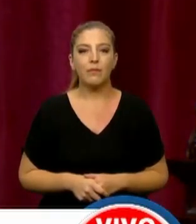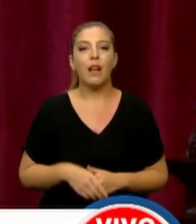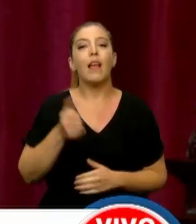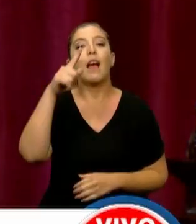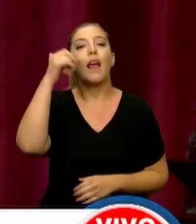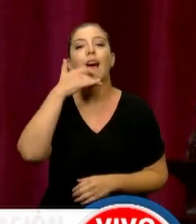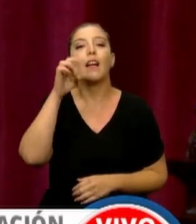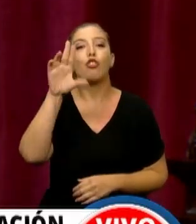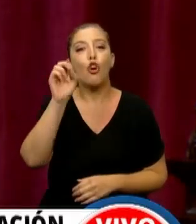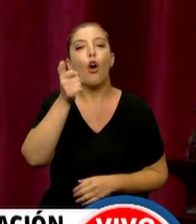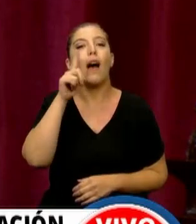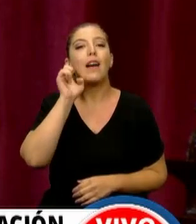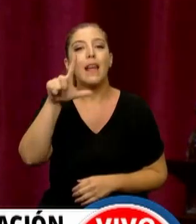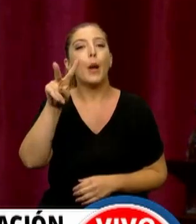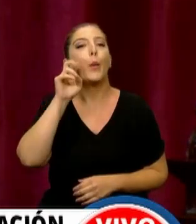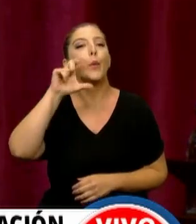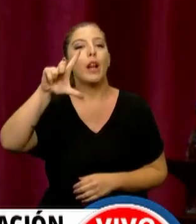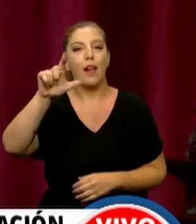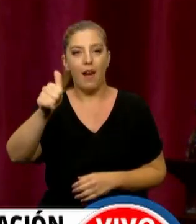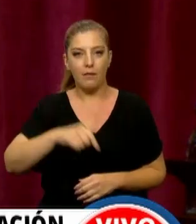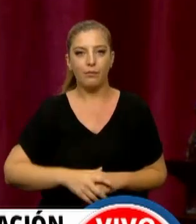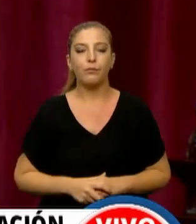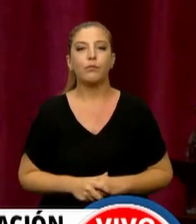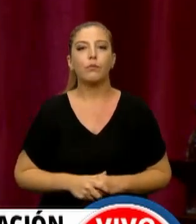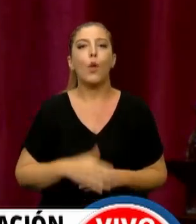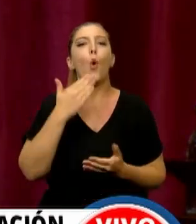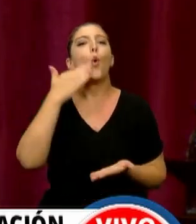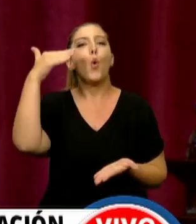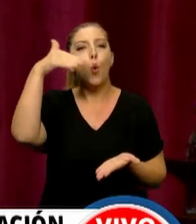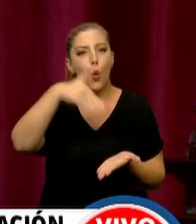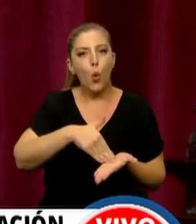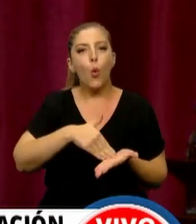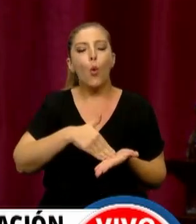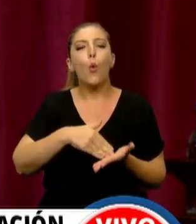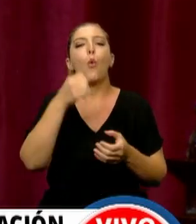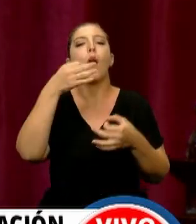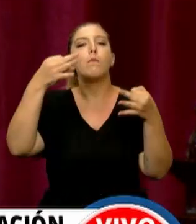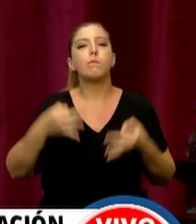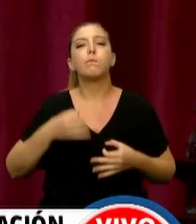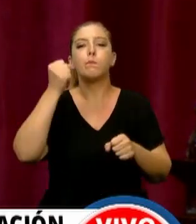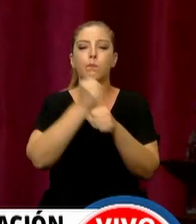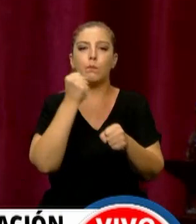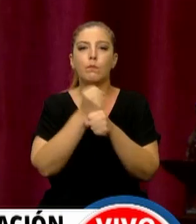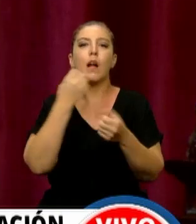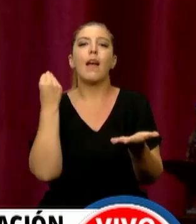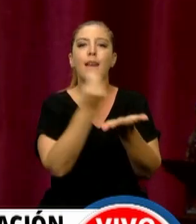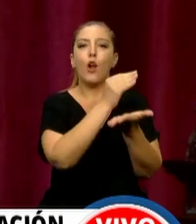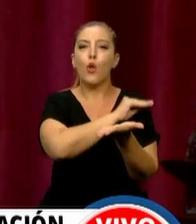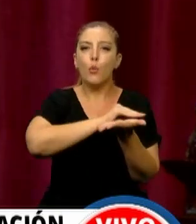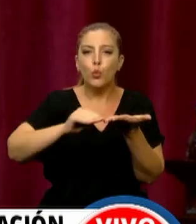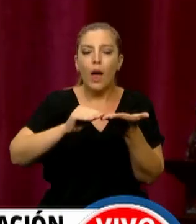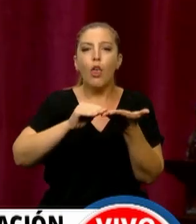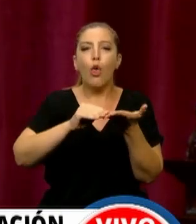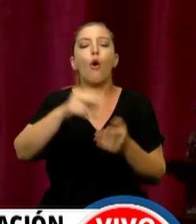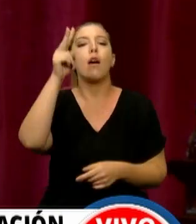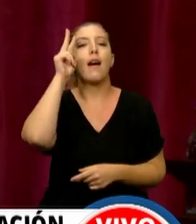Alejandro Ariel Vilca, juráis desempeñar fielmente el cargo de diputado y obrar en